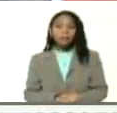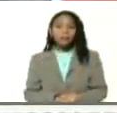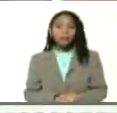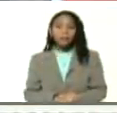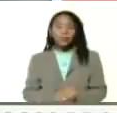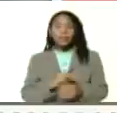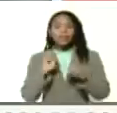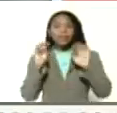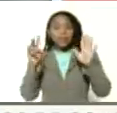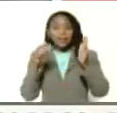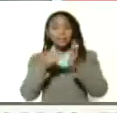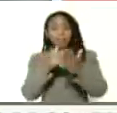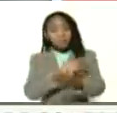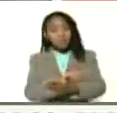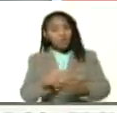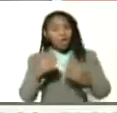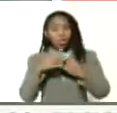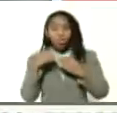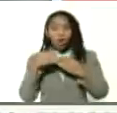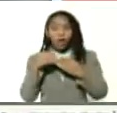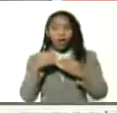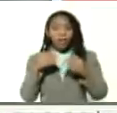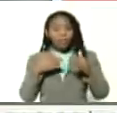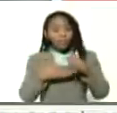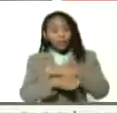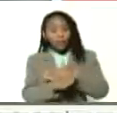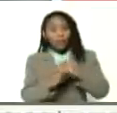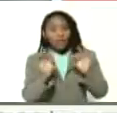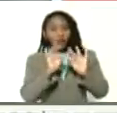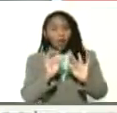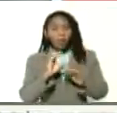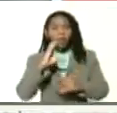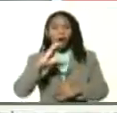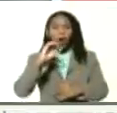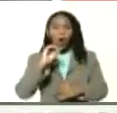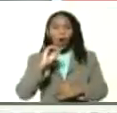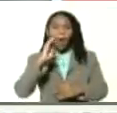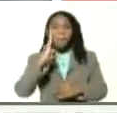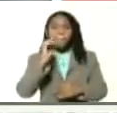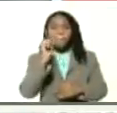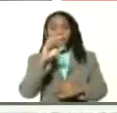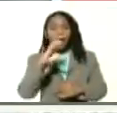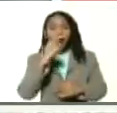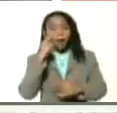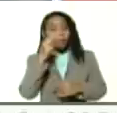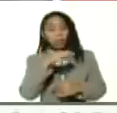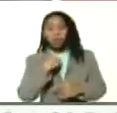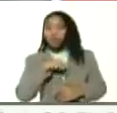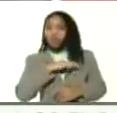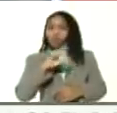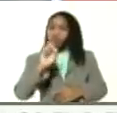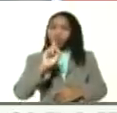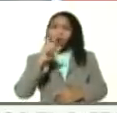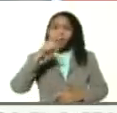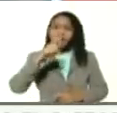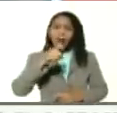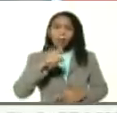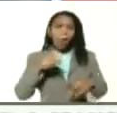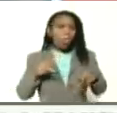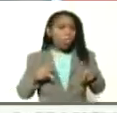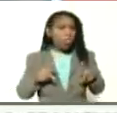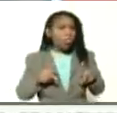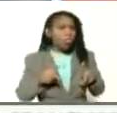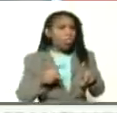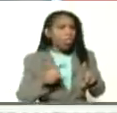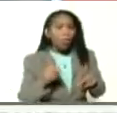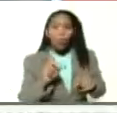Más de 7.000 millones de dólares a través del mecanismo COVAX. Nosotros no necesitamos limosna. Venezuela